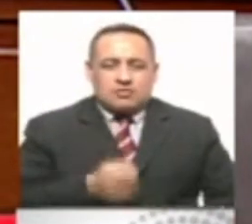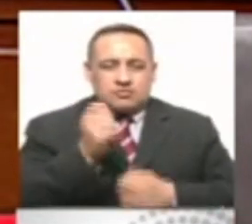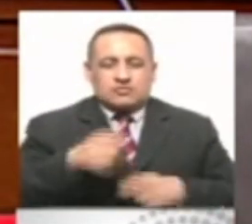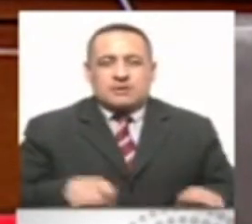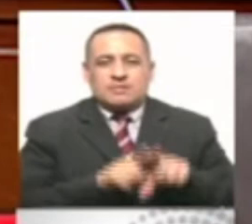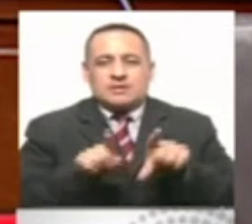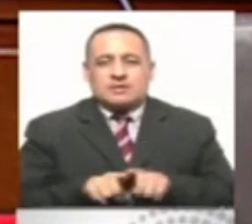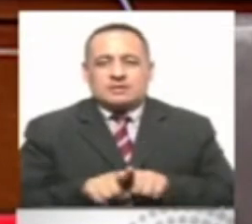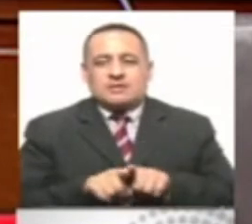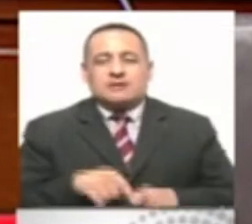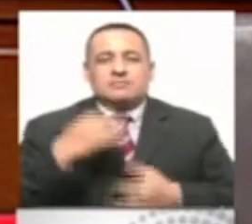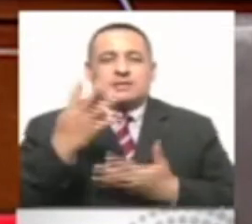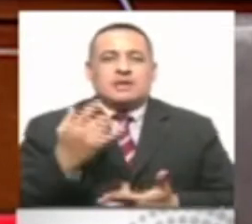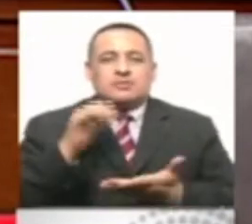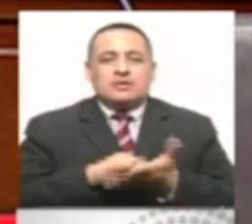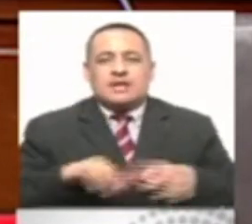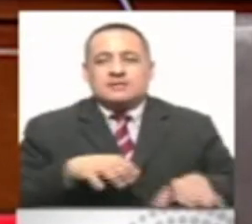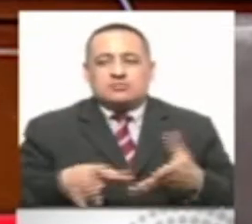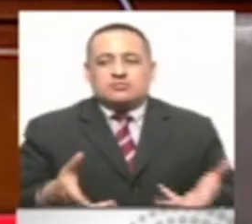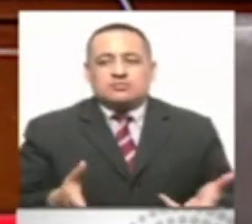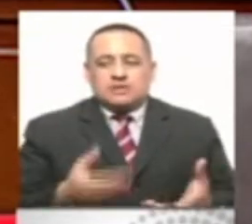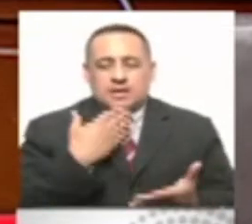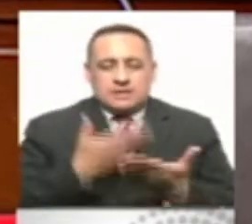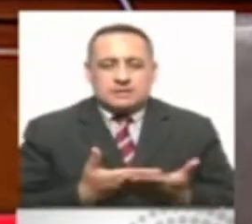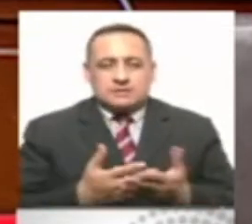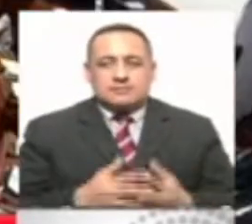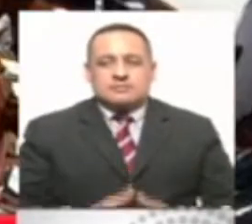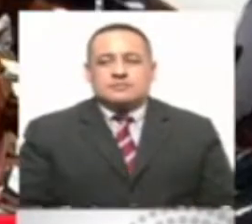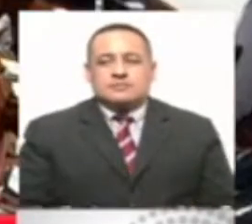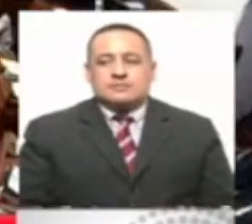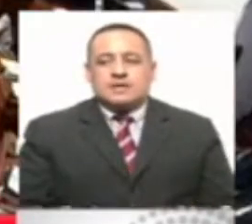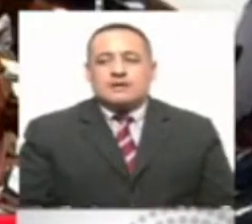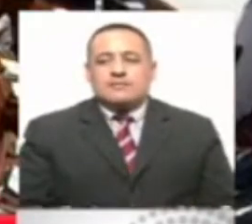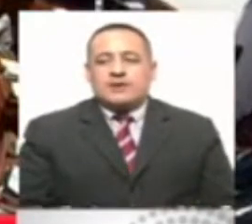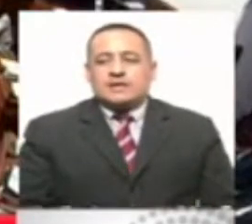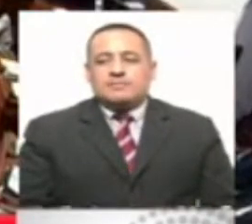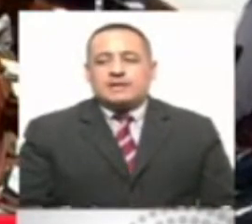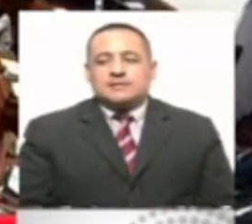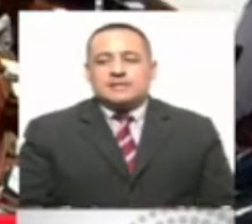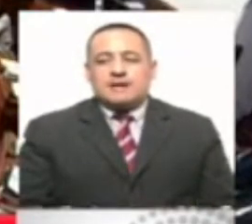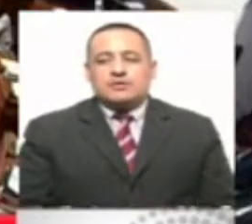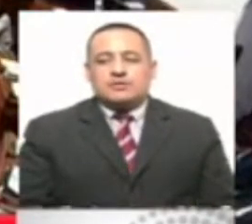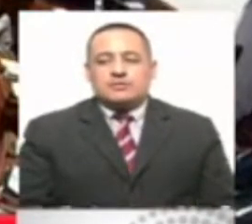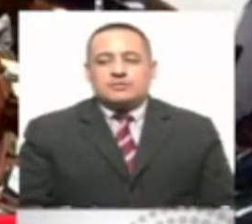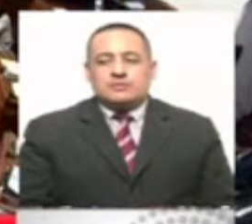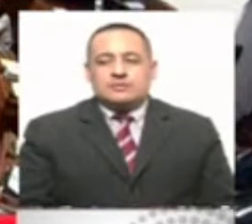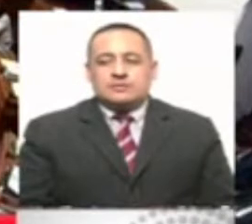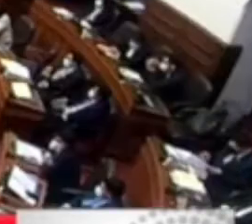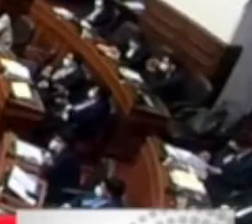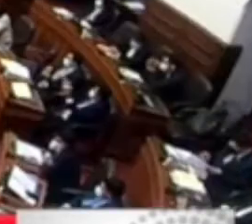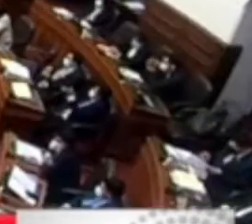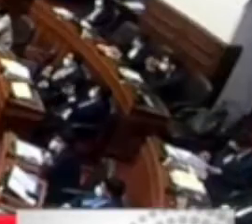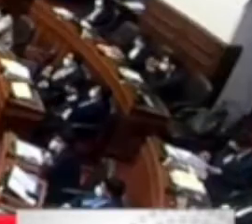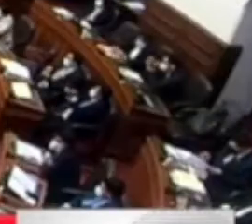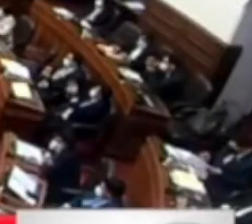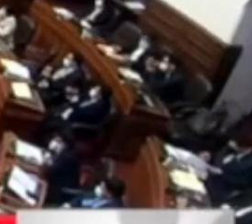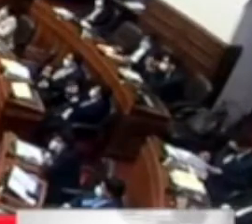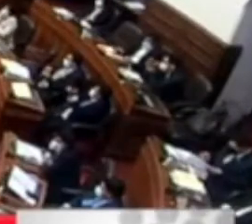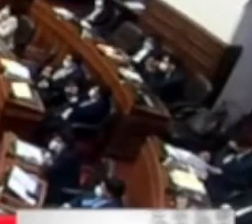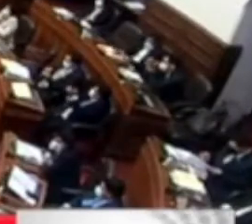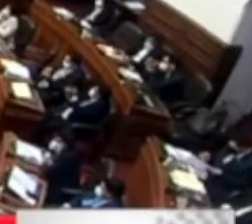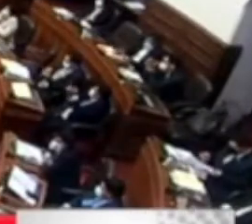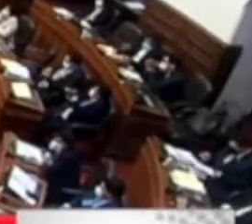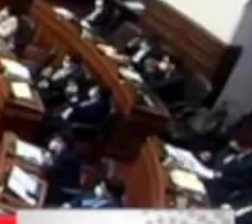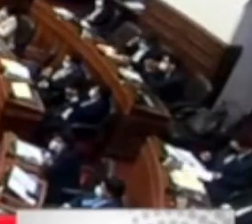también, esperando qué hacemos por ellos. Gracias, señora presidenta. Tiene la palabra el congresista Paul Gutiérrez